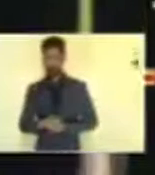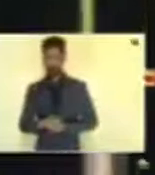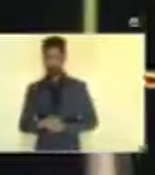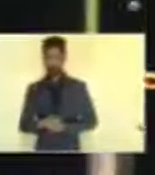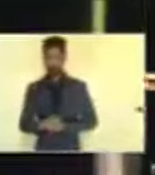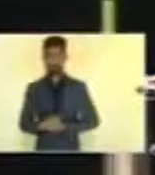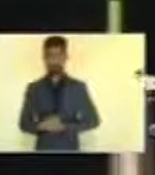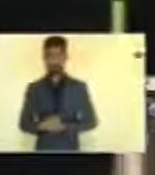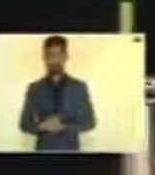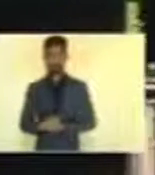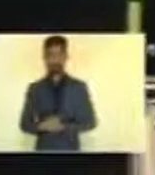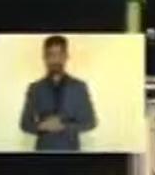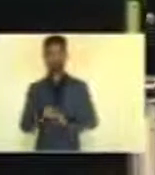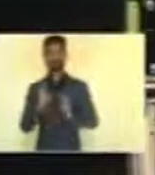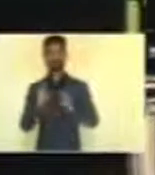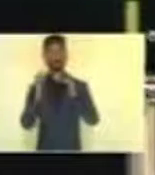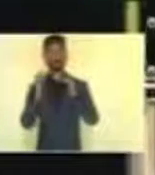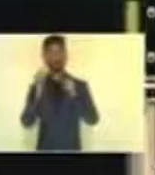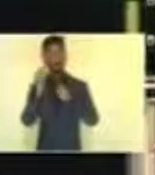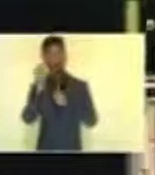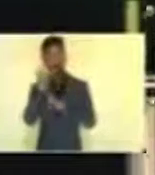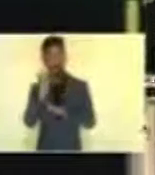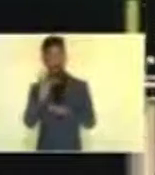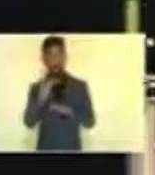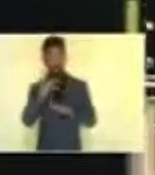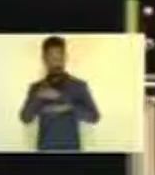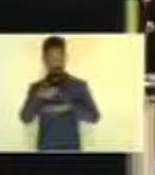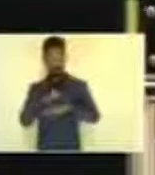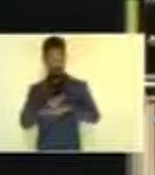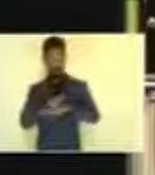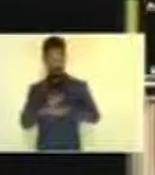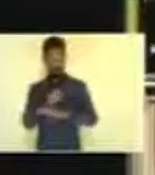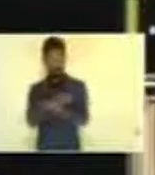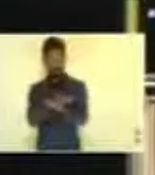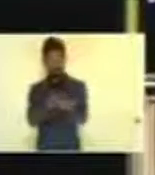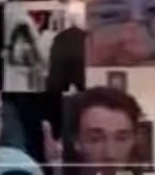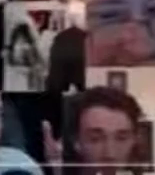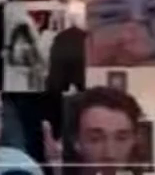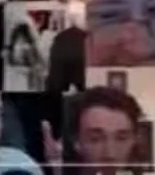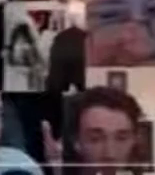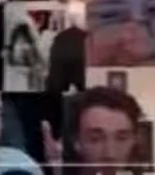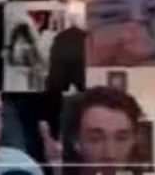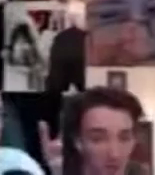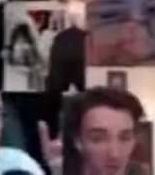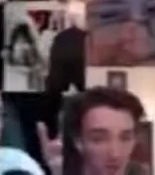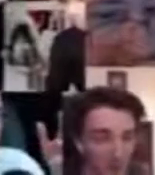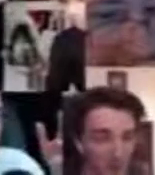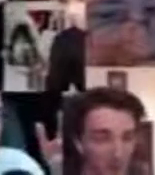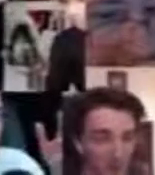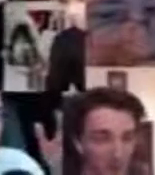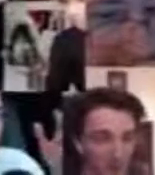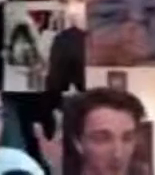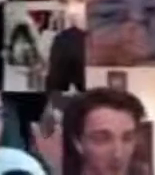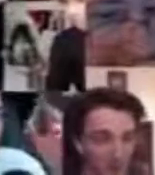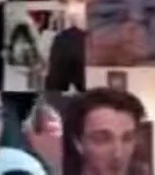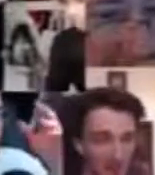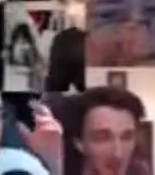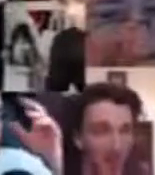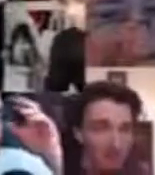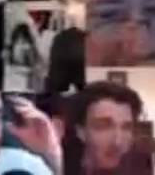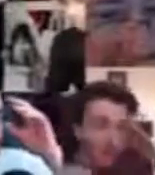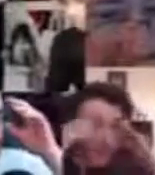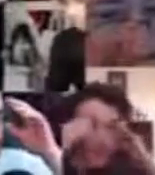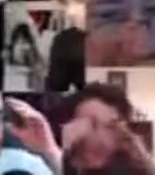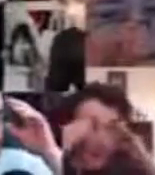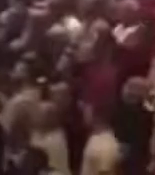Todo el que vive en Puerto Rico sabe quién se robó el dinero. Todo el que vive en Puerto Rico sabe por qué no se hace la auditoría de la